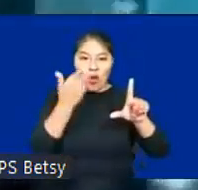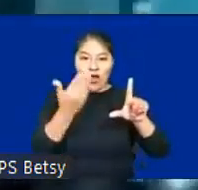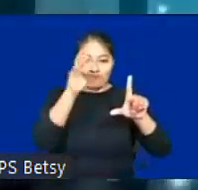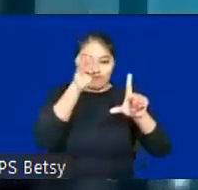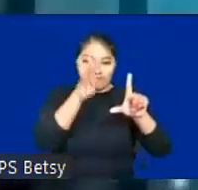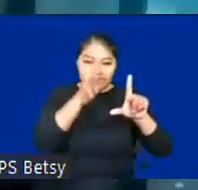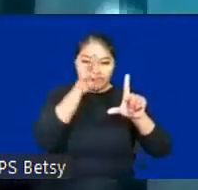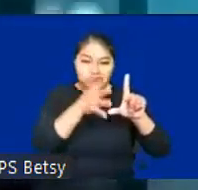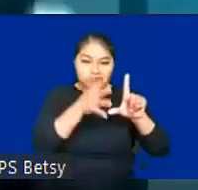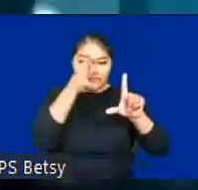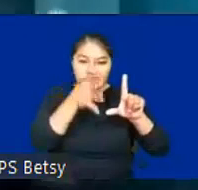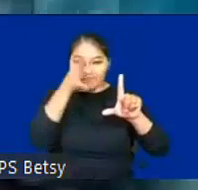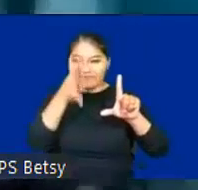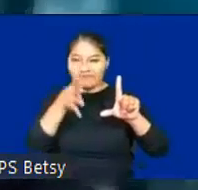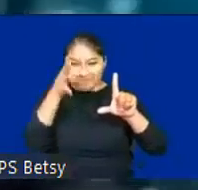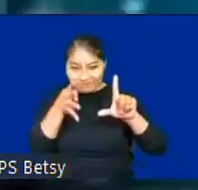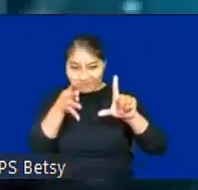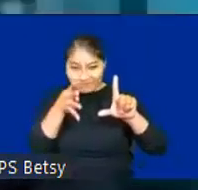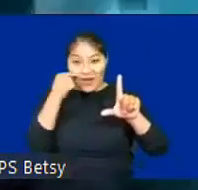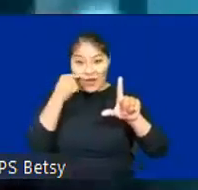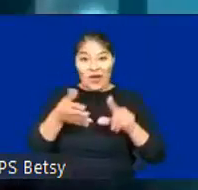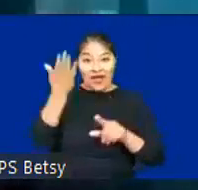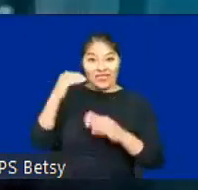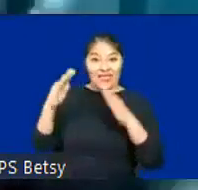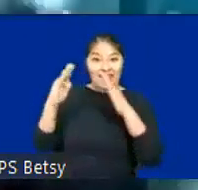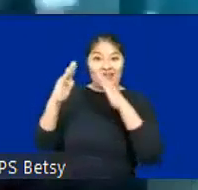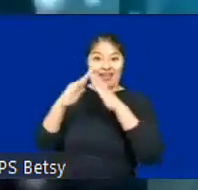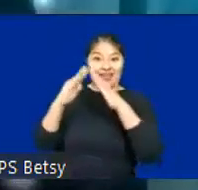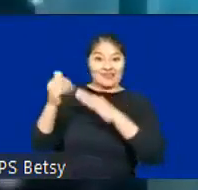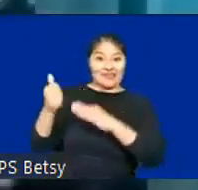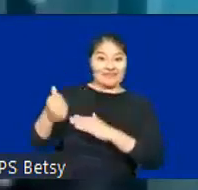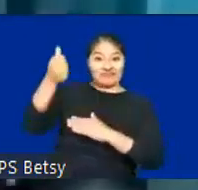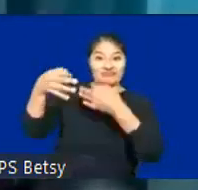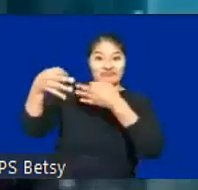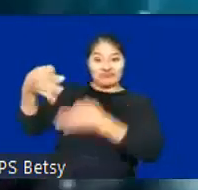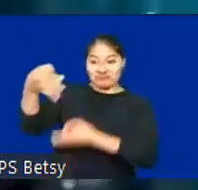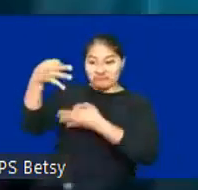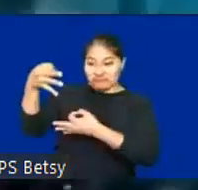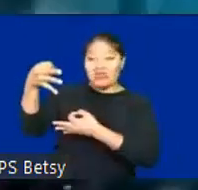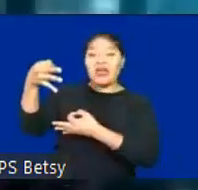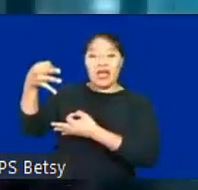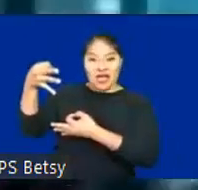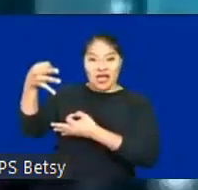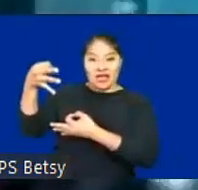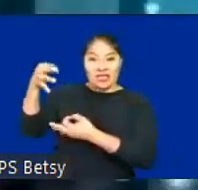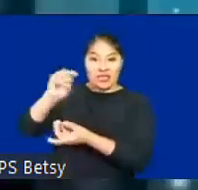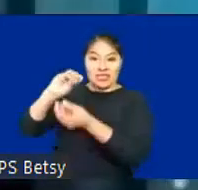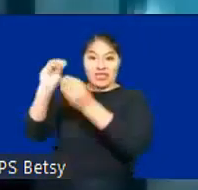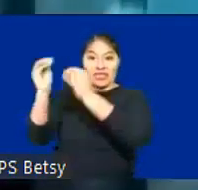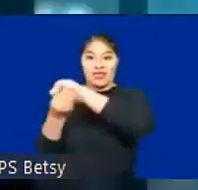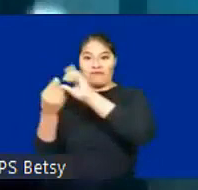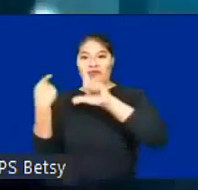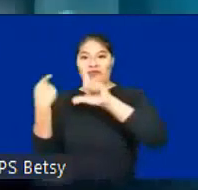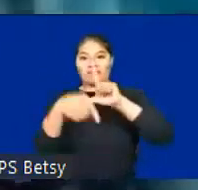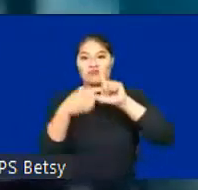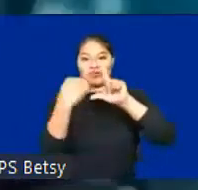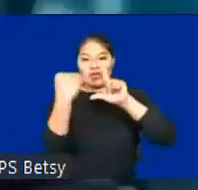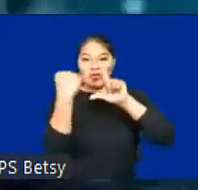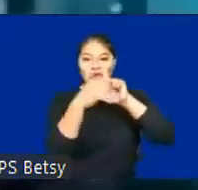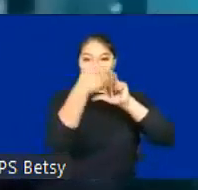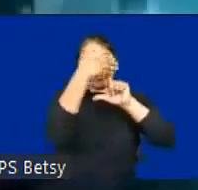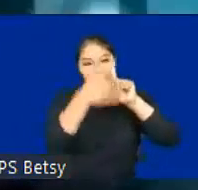hemos tenido, la inscripción de títulos y el síguelo de publicidad para las publicidades compendiosas. Yo puedo ingresar ahí y puedo